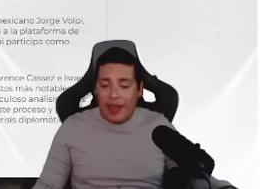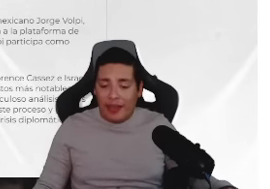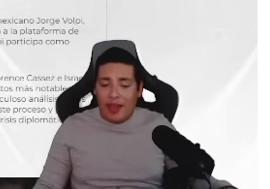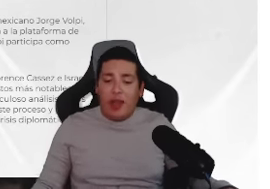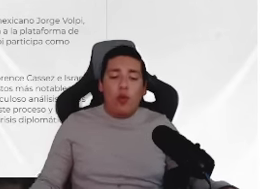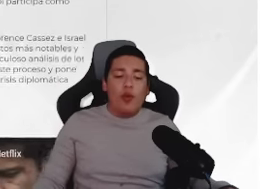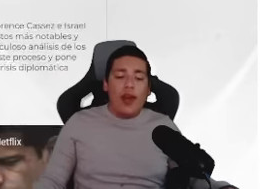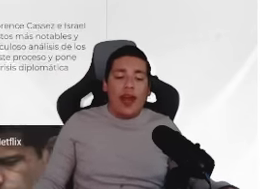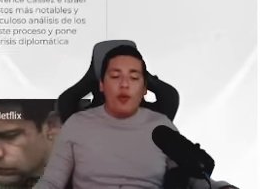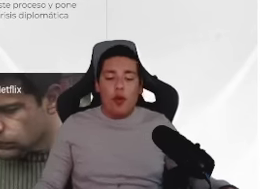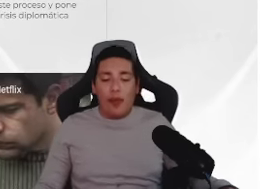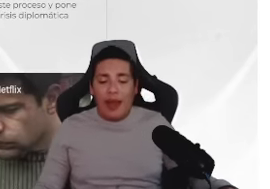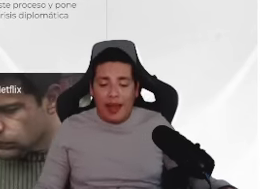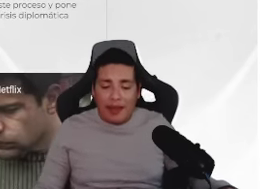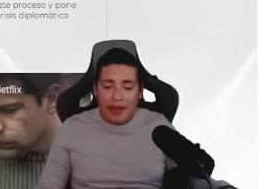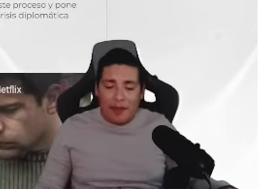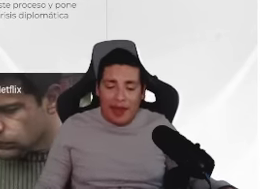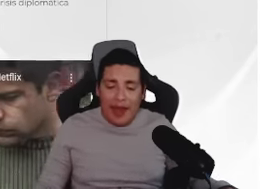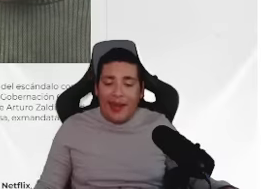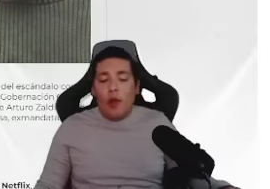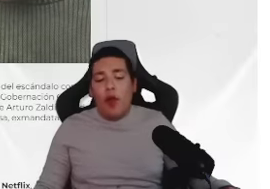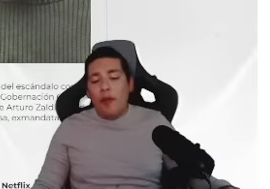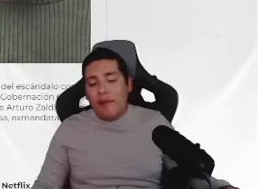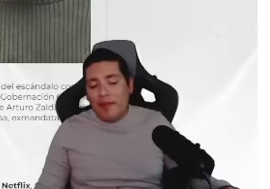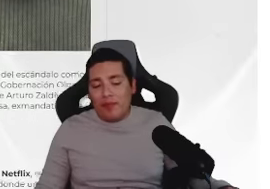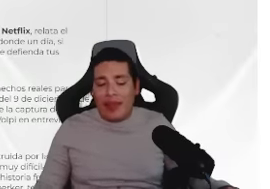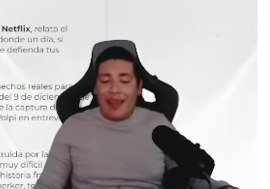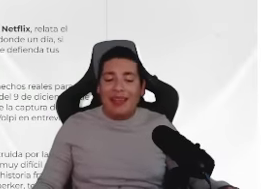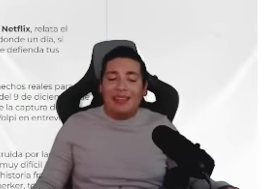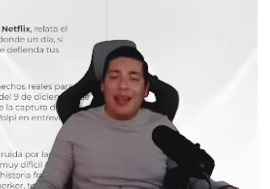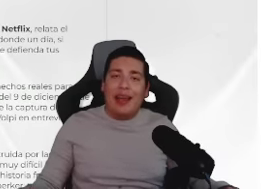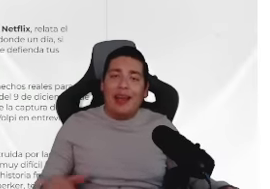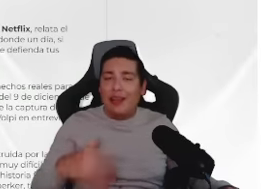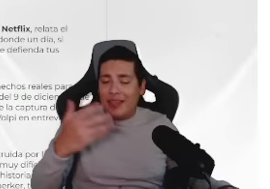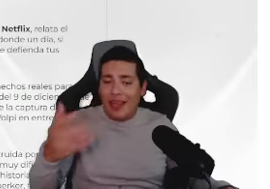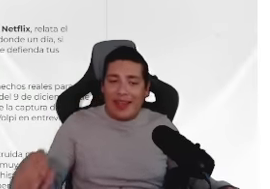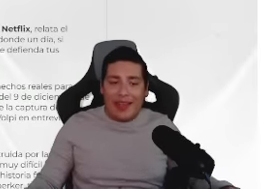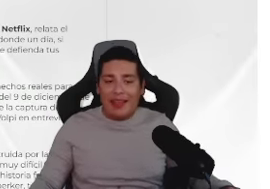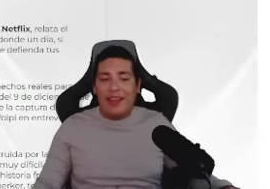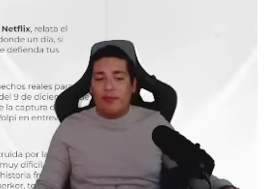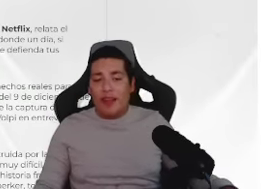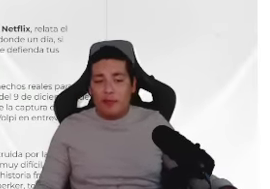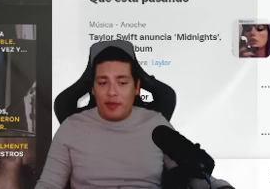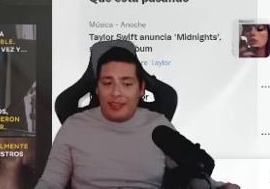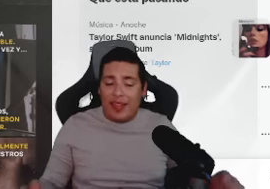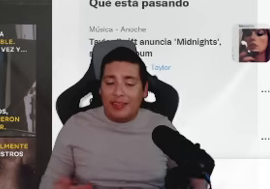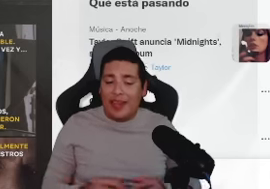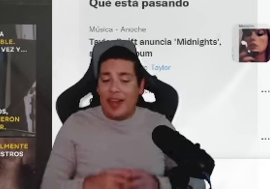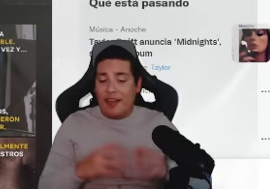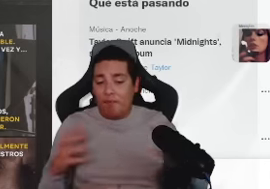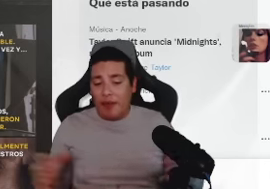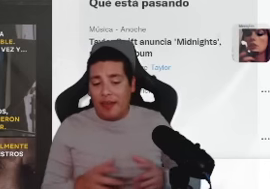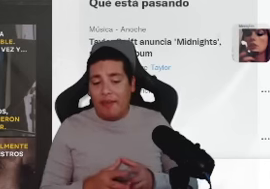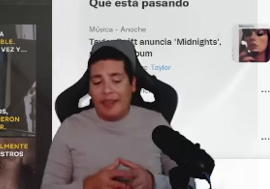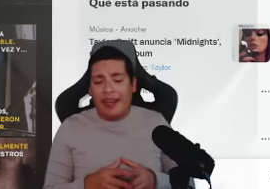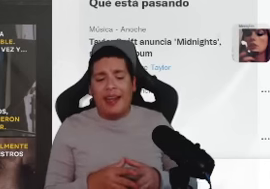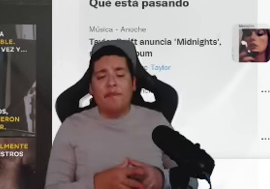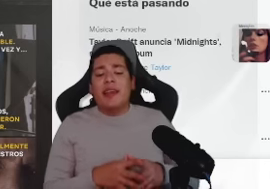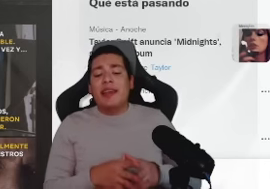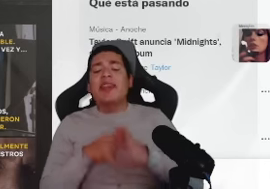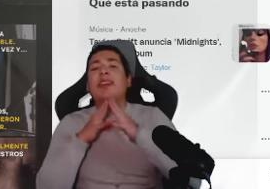vallarta una novela criminal obviamente esta serie ya es de las más vistas en la república mexicana